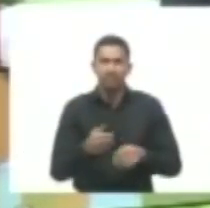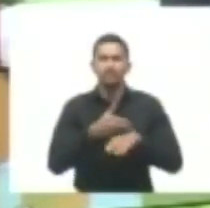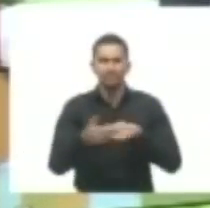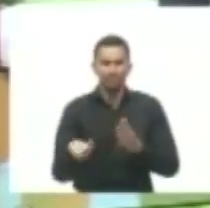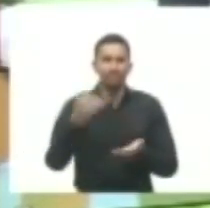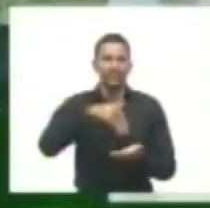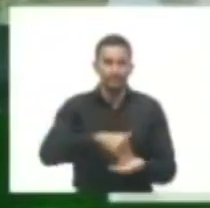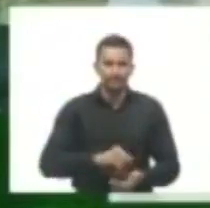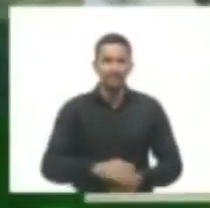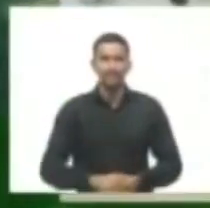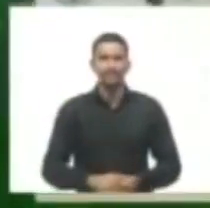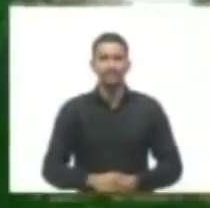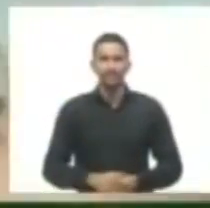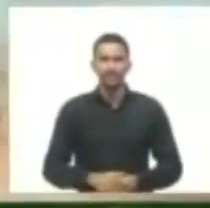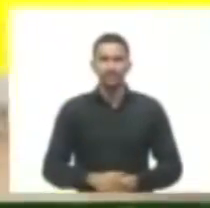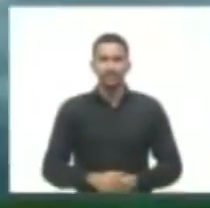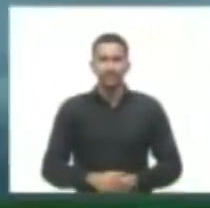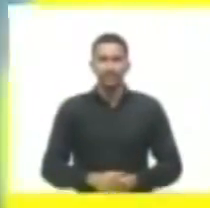informativo.